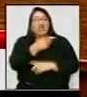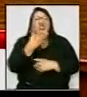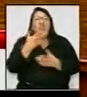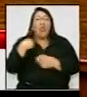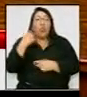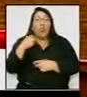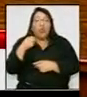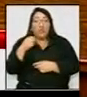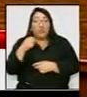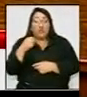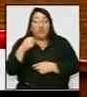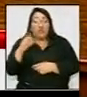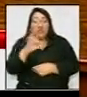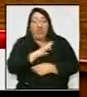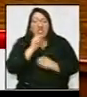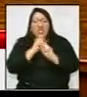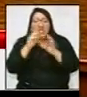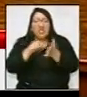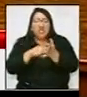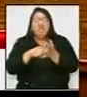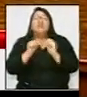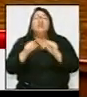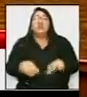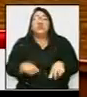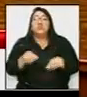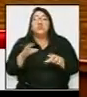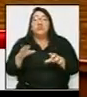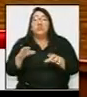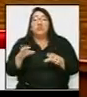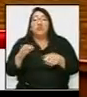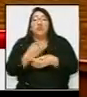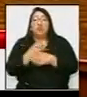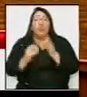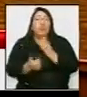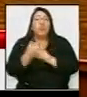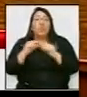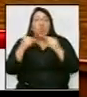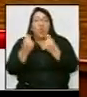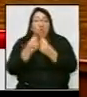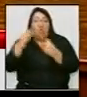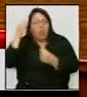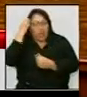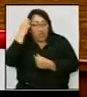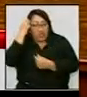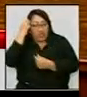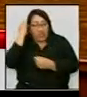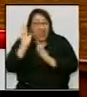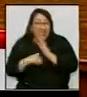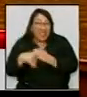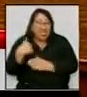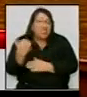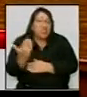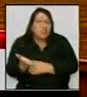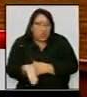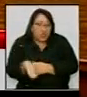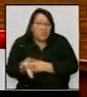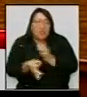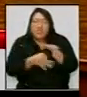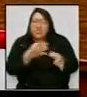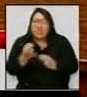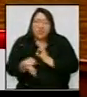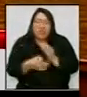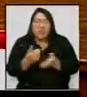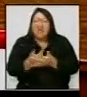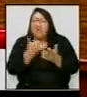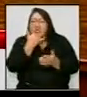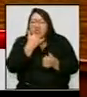clara. Dice que procede en alguna formación de nuevas bancadas después de que se explique y